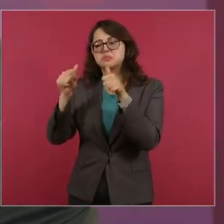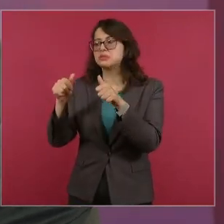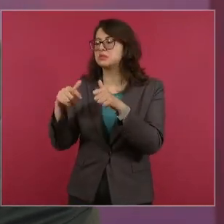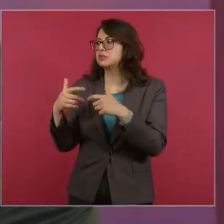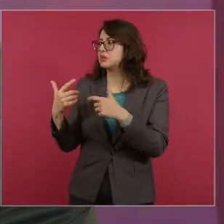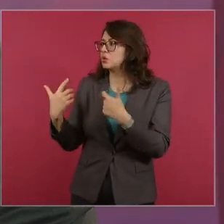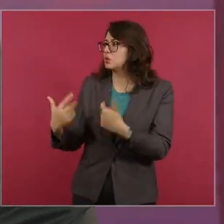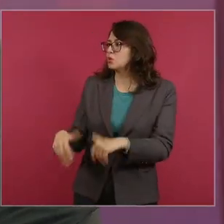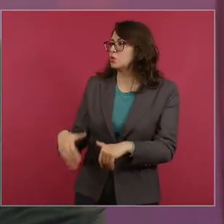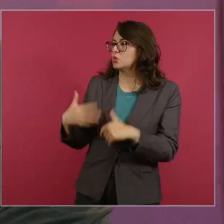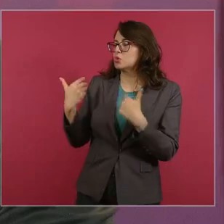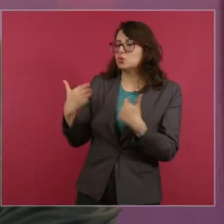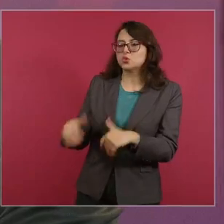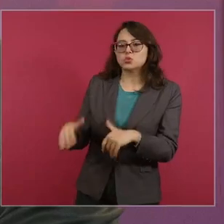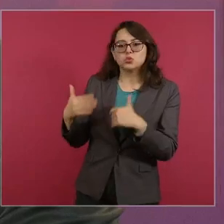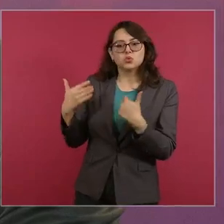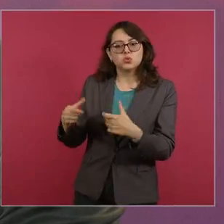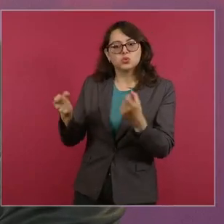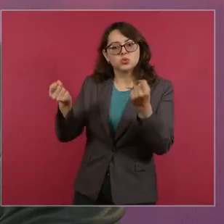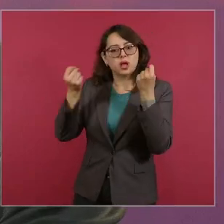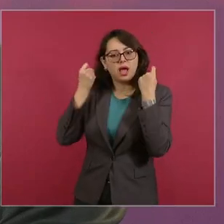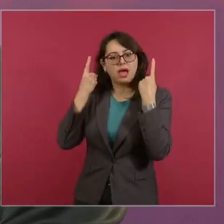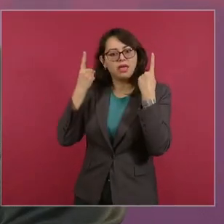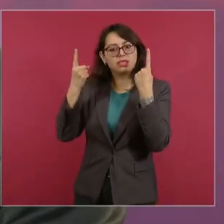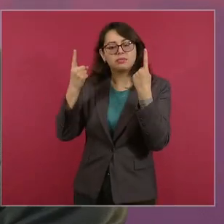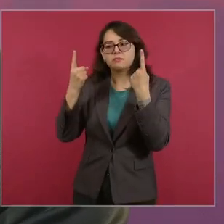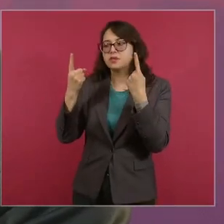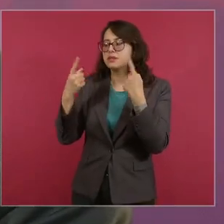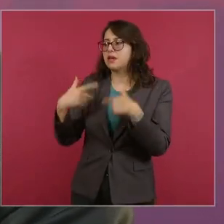no se despegó no despegó